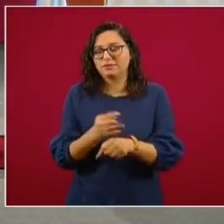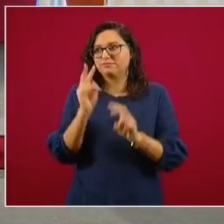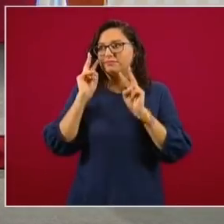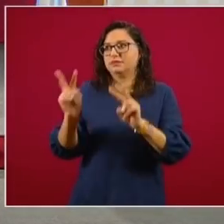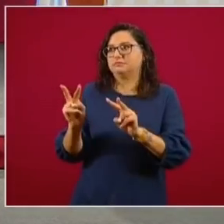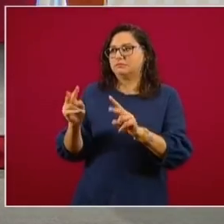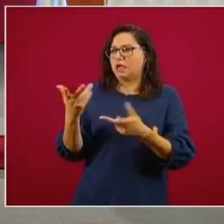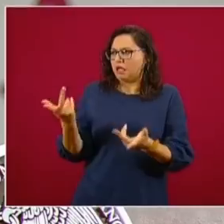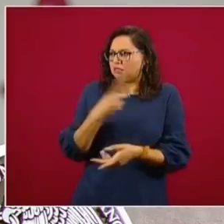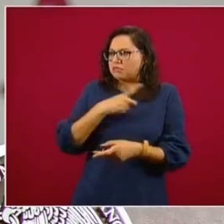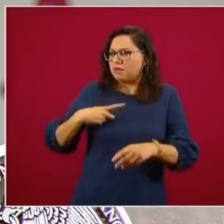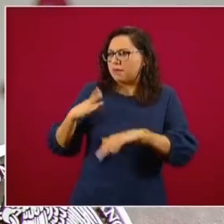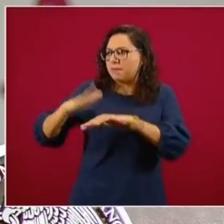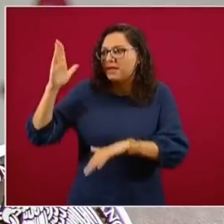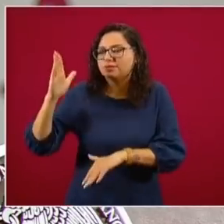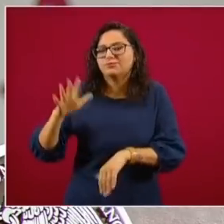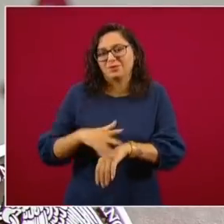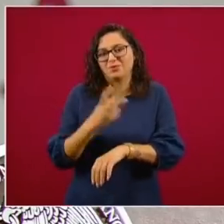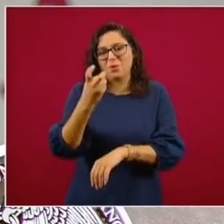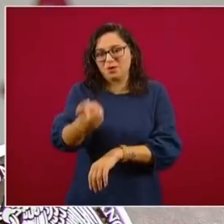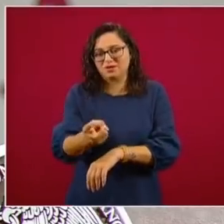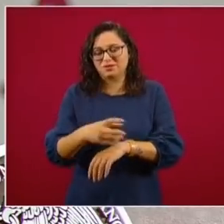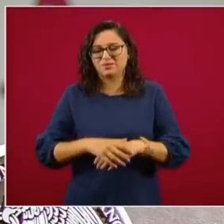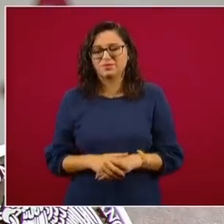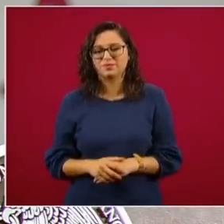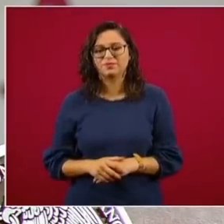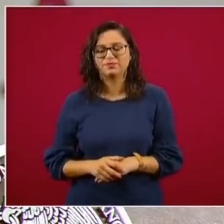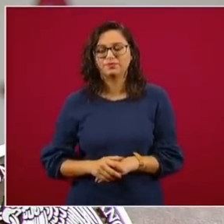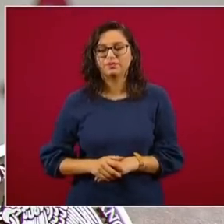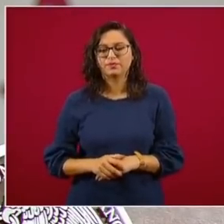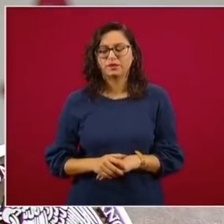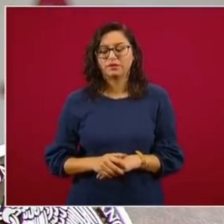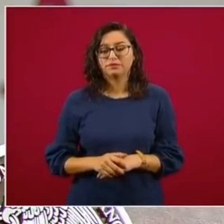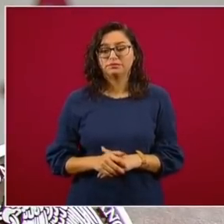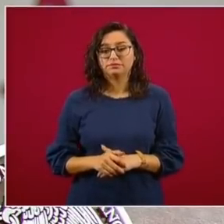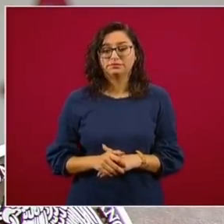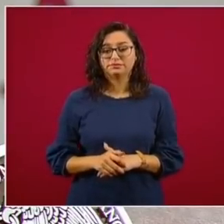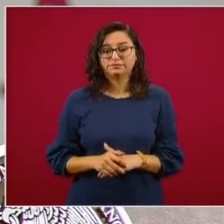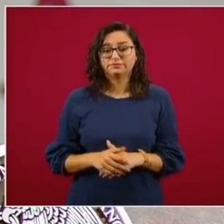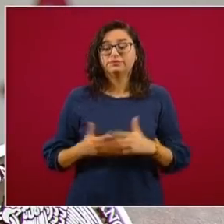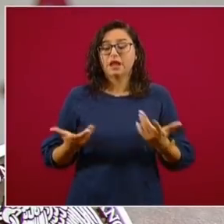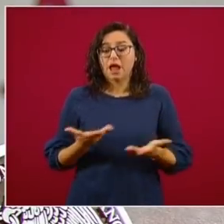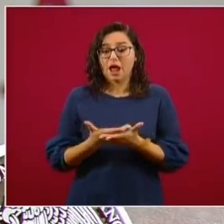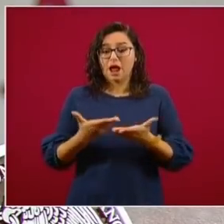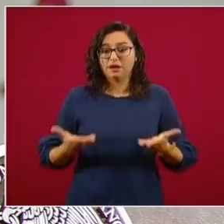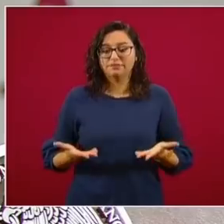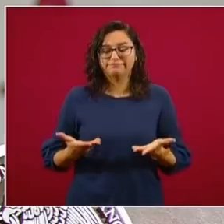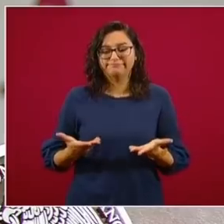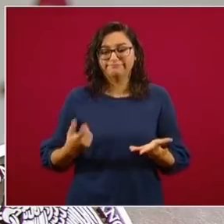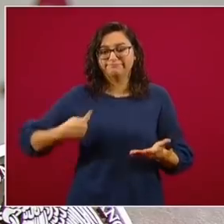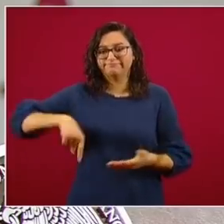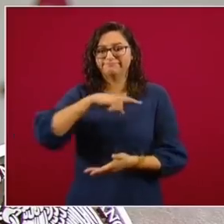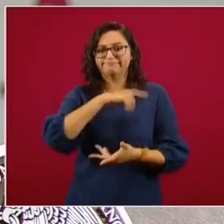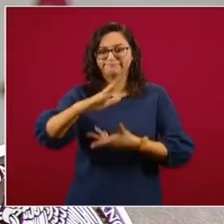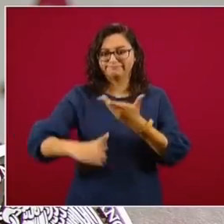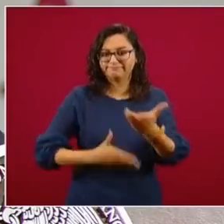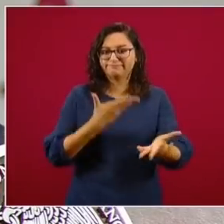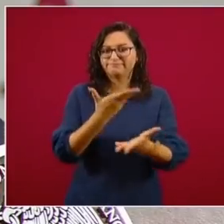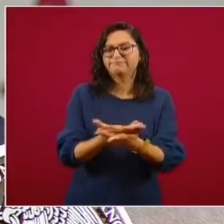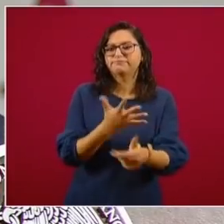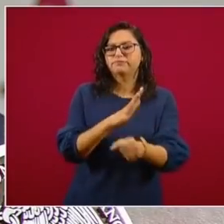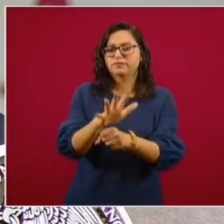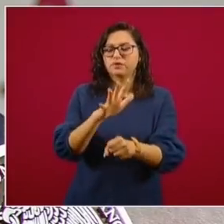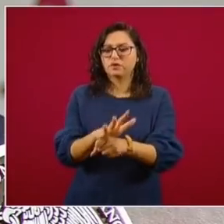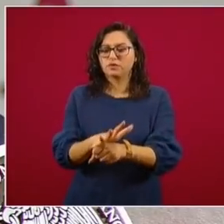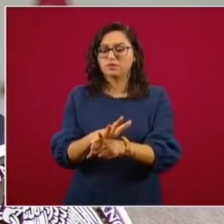estamos esperando? El paquete y las necesidades de financiamiento que estamos proponiendo van a